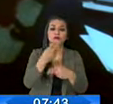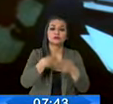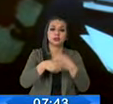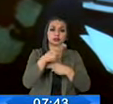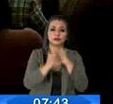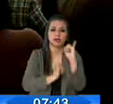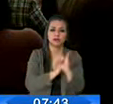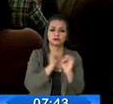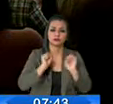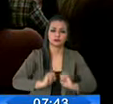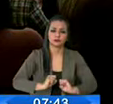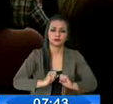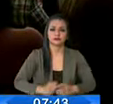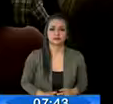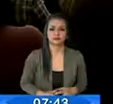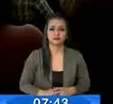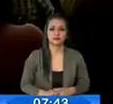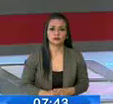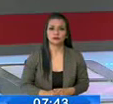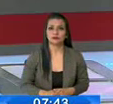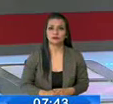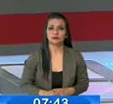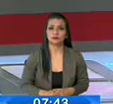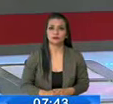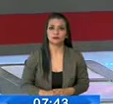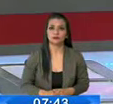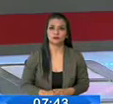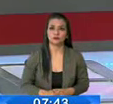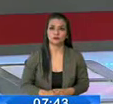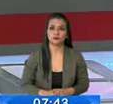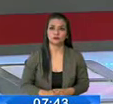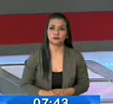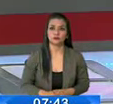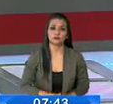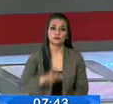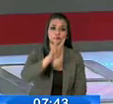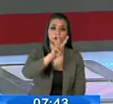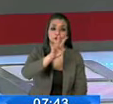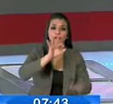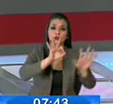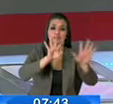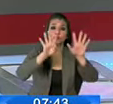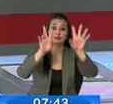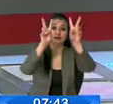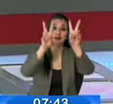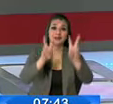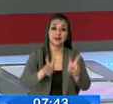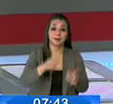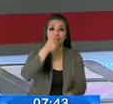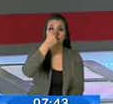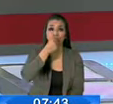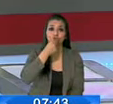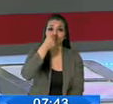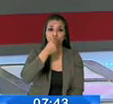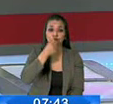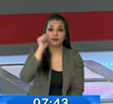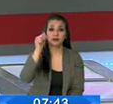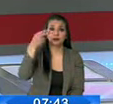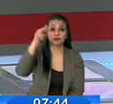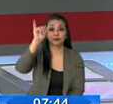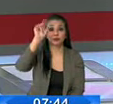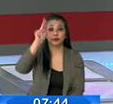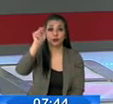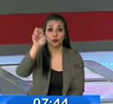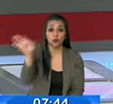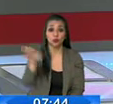informó Carolina Osante. De los 289 casos de influenza registrada en el país,